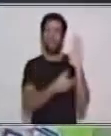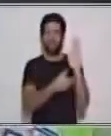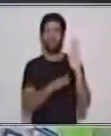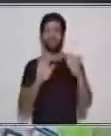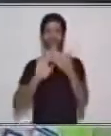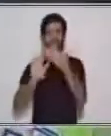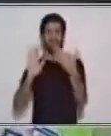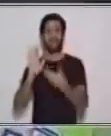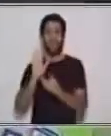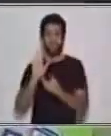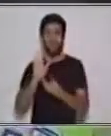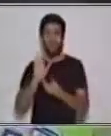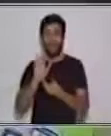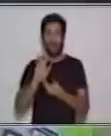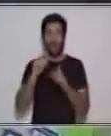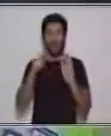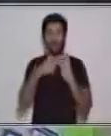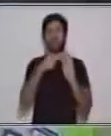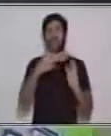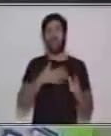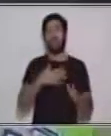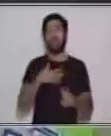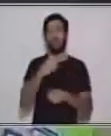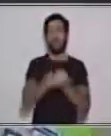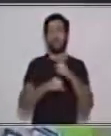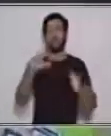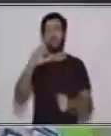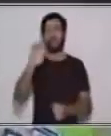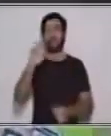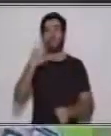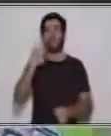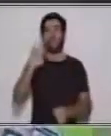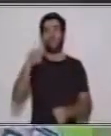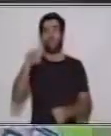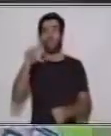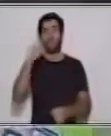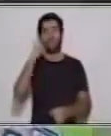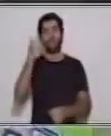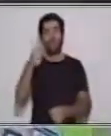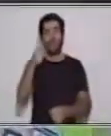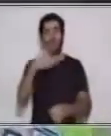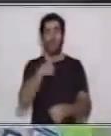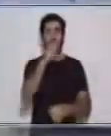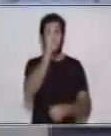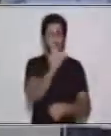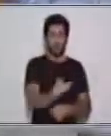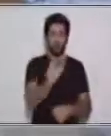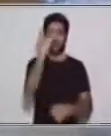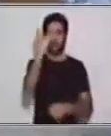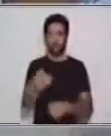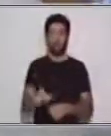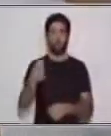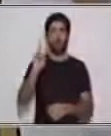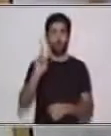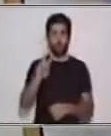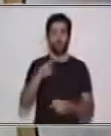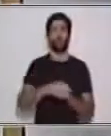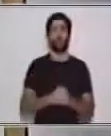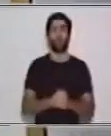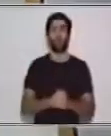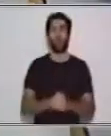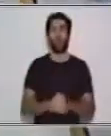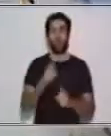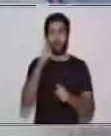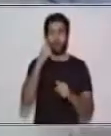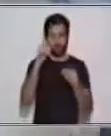y esta tabla debe de tener 2 columnas. Entonces la vamos a dejar aún abierta de abajo porque